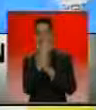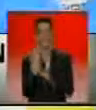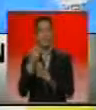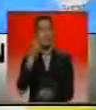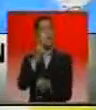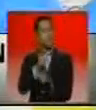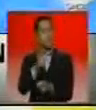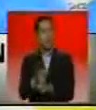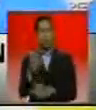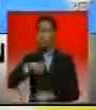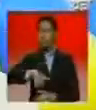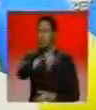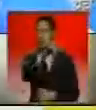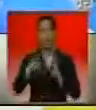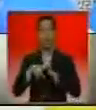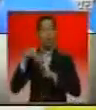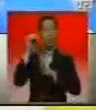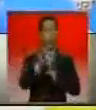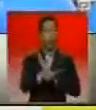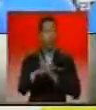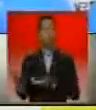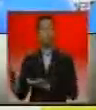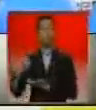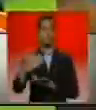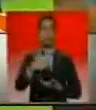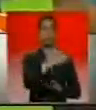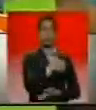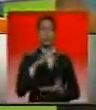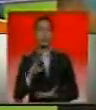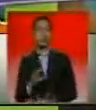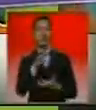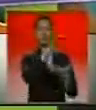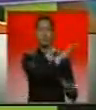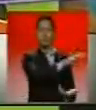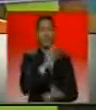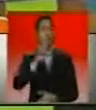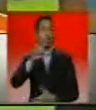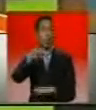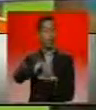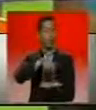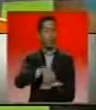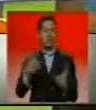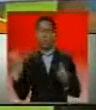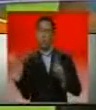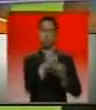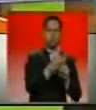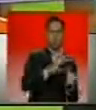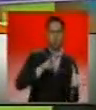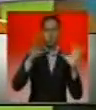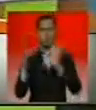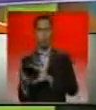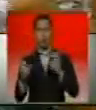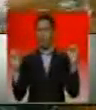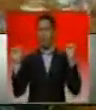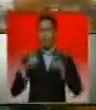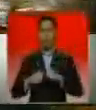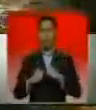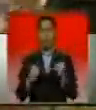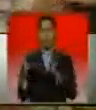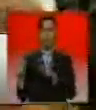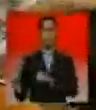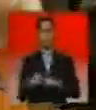Manabí. Los actos son organizados por la Dirección Nacional de Juventudes y buscan promover el sentimiento de solidaridad con las